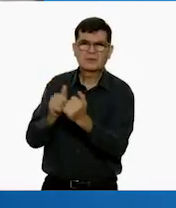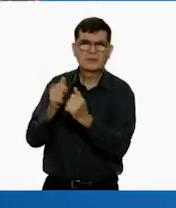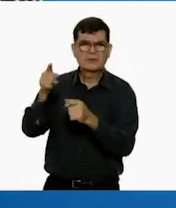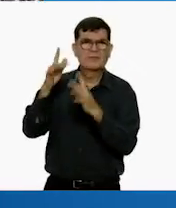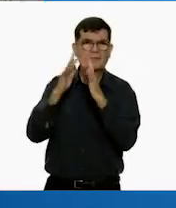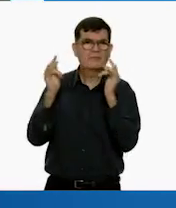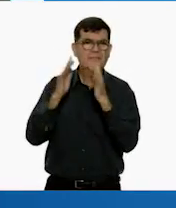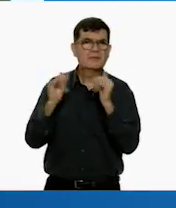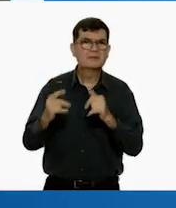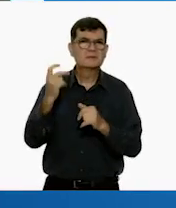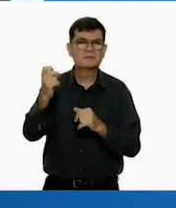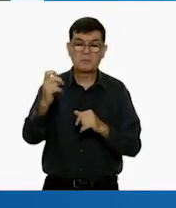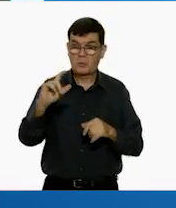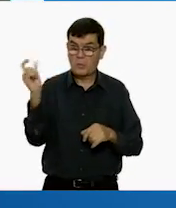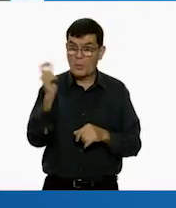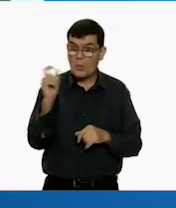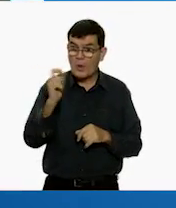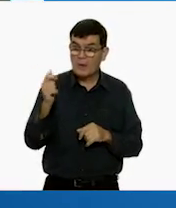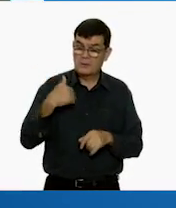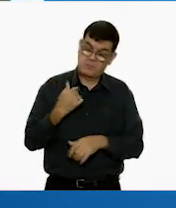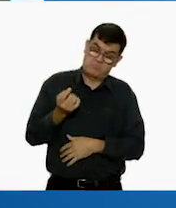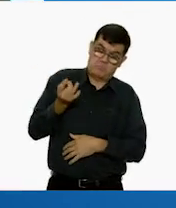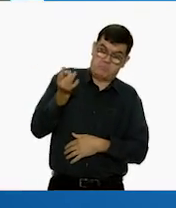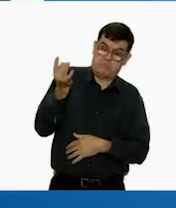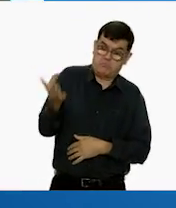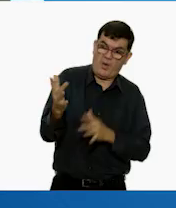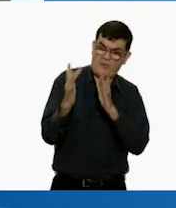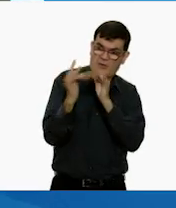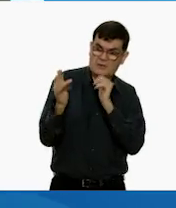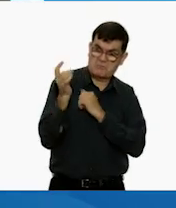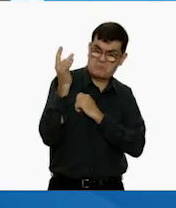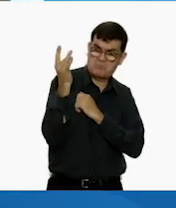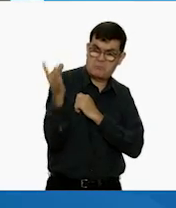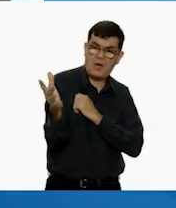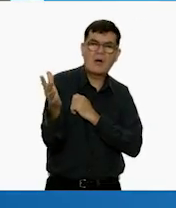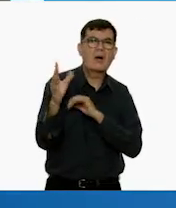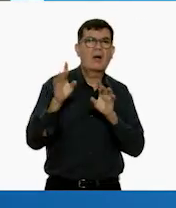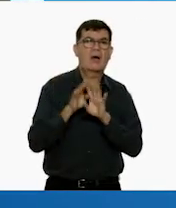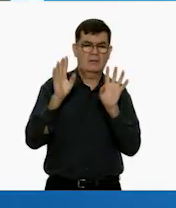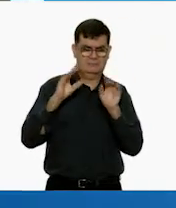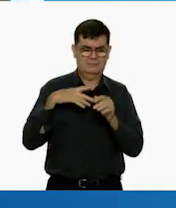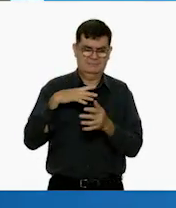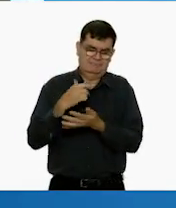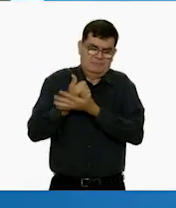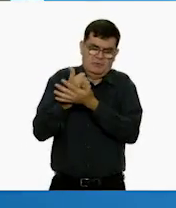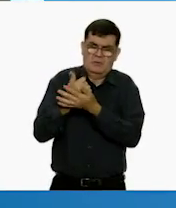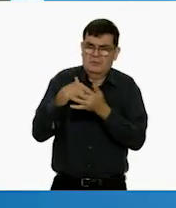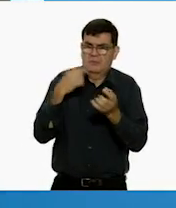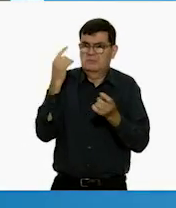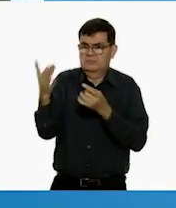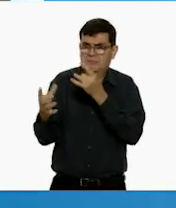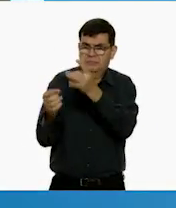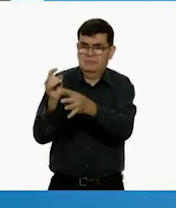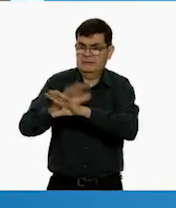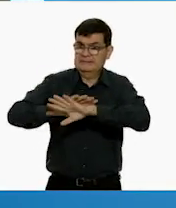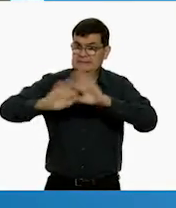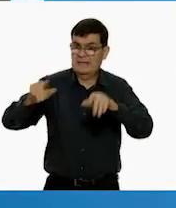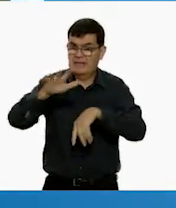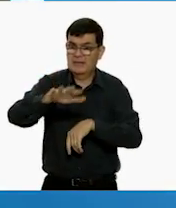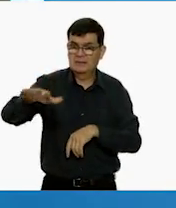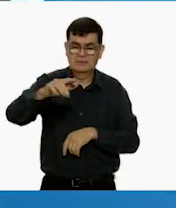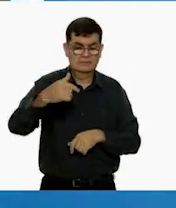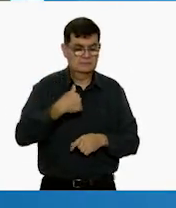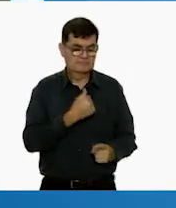franceses. Y una vez que logra vencer a los franceses, porque se dan las circunstancias para que lo haga, entonces emerge como un